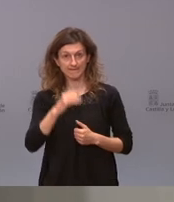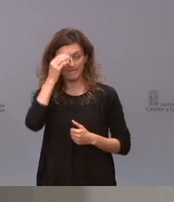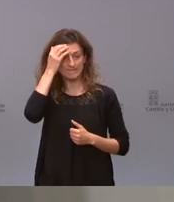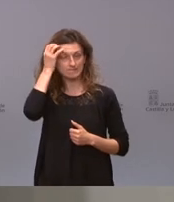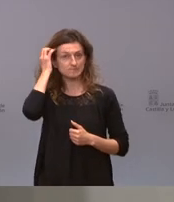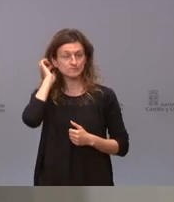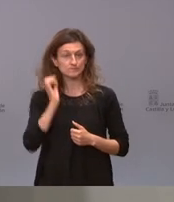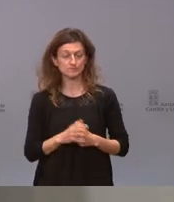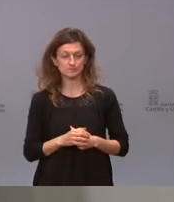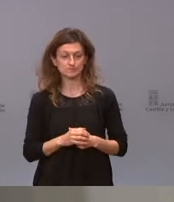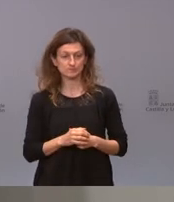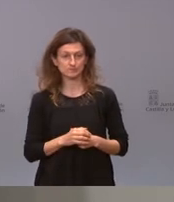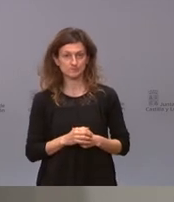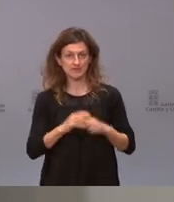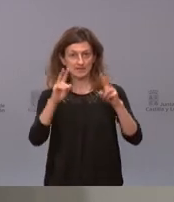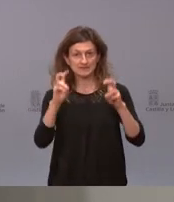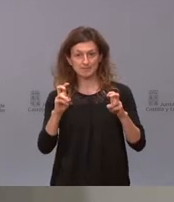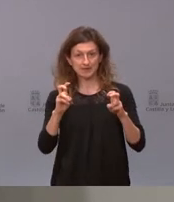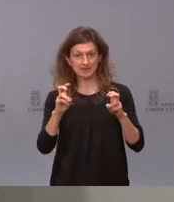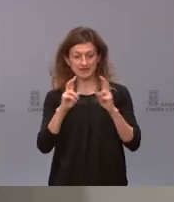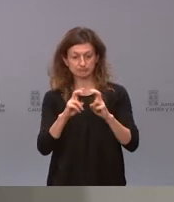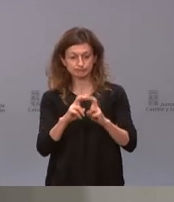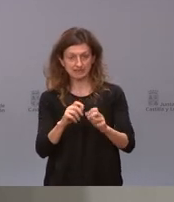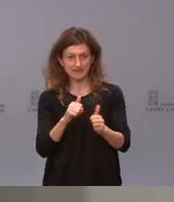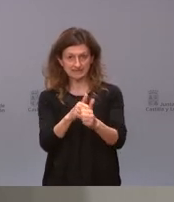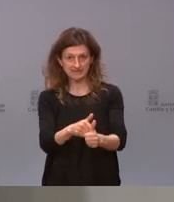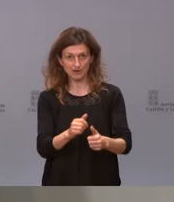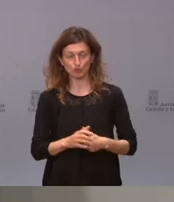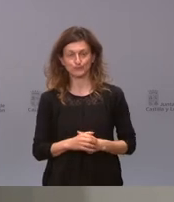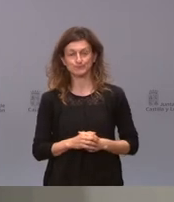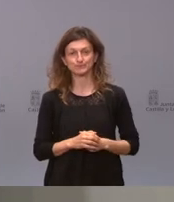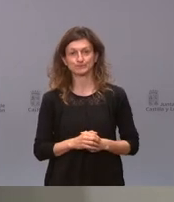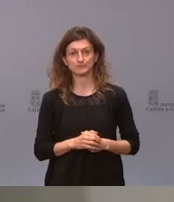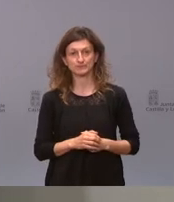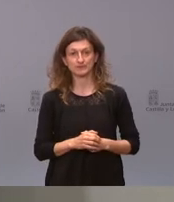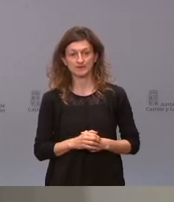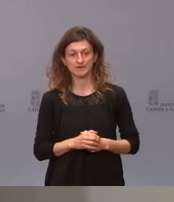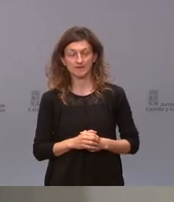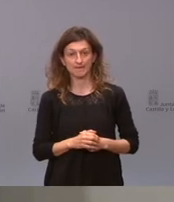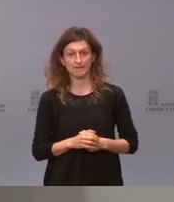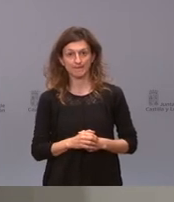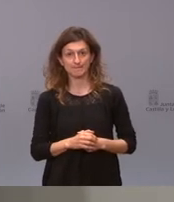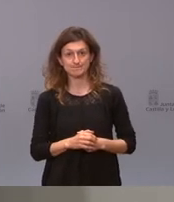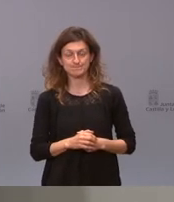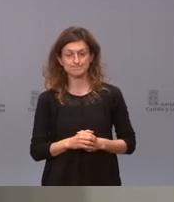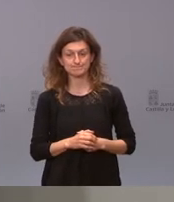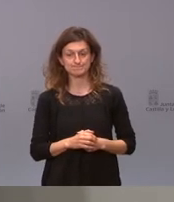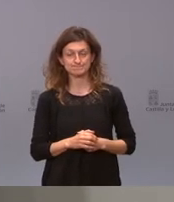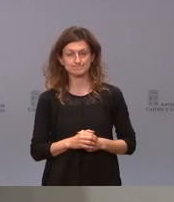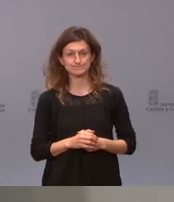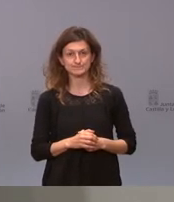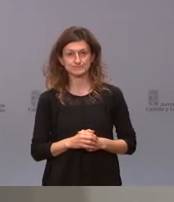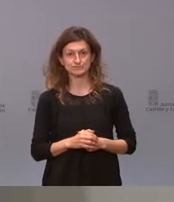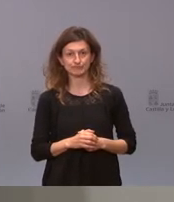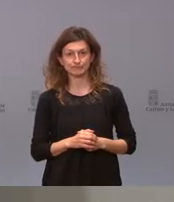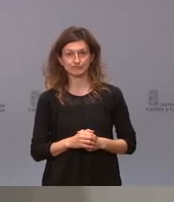preguntaba velen por el tema de los rastreos el retro rastreo bueno el retro rastreo se en principio